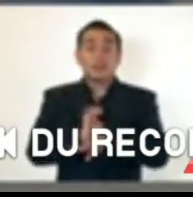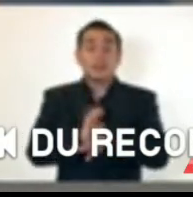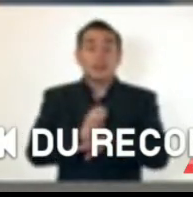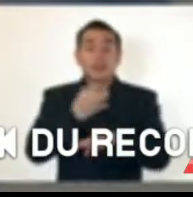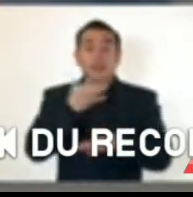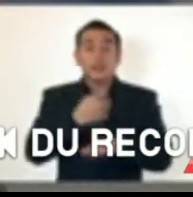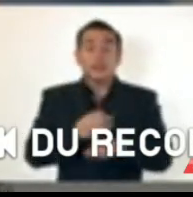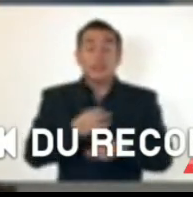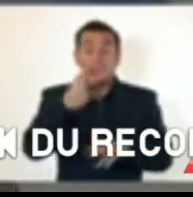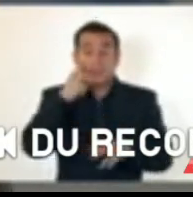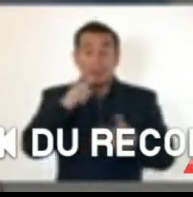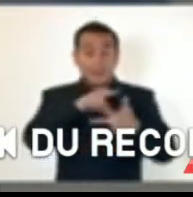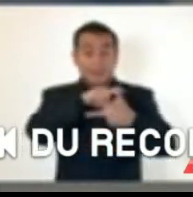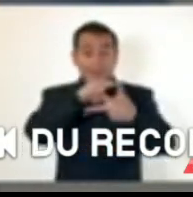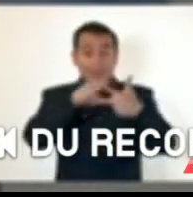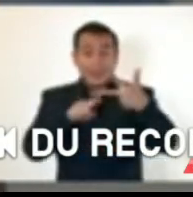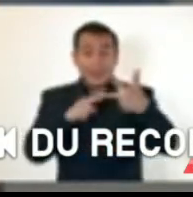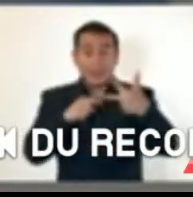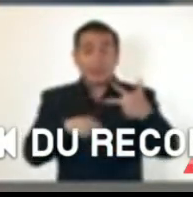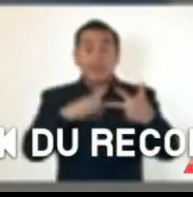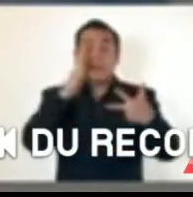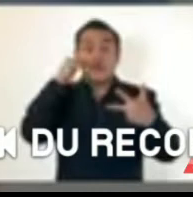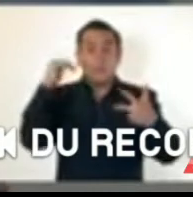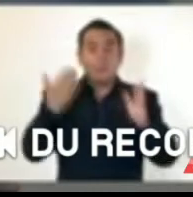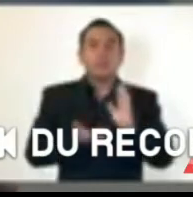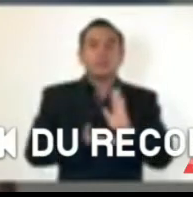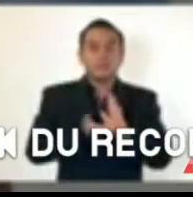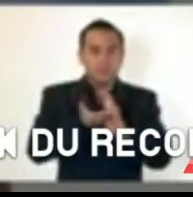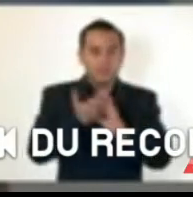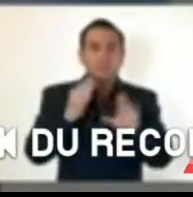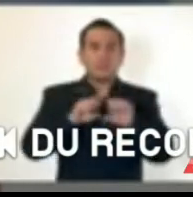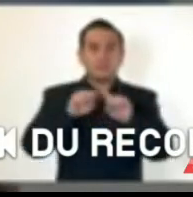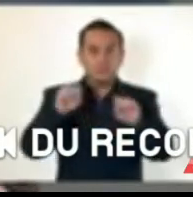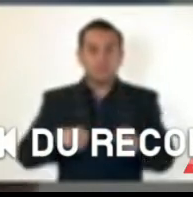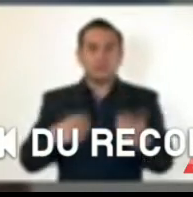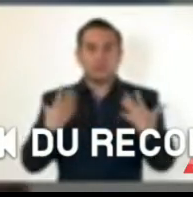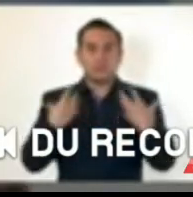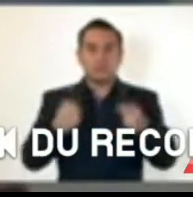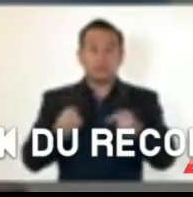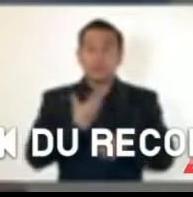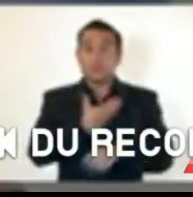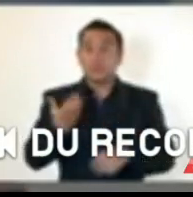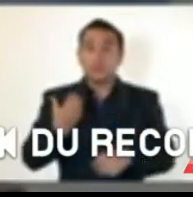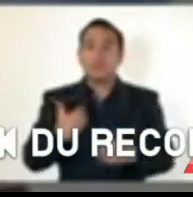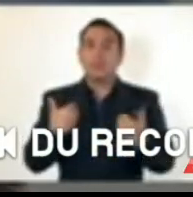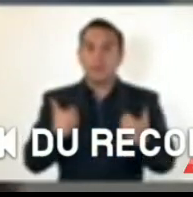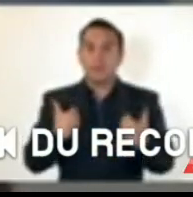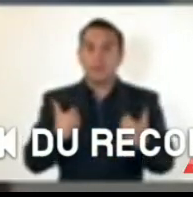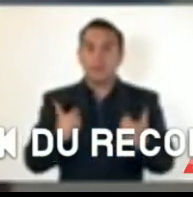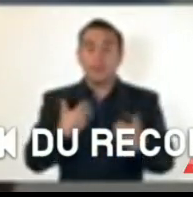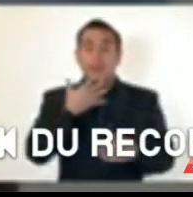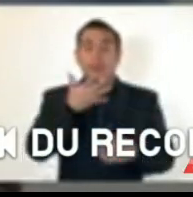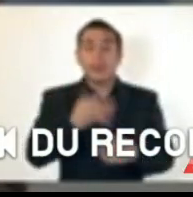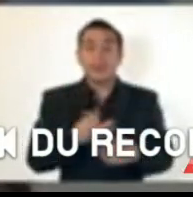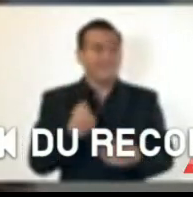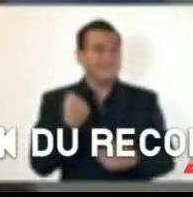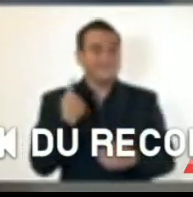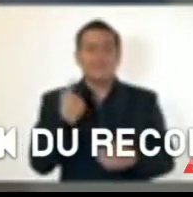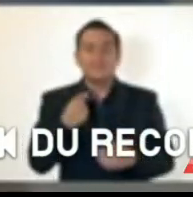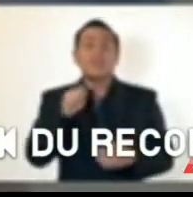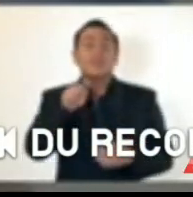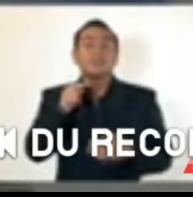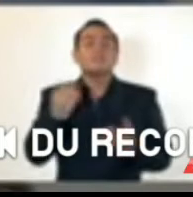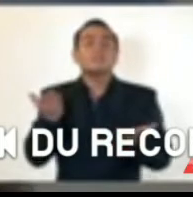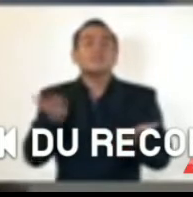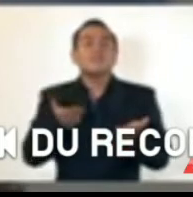mundo, pero he puesto 3 ejemplos en el mundo con sistemas de salud muy superiores al nuestro y con recursos muy superiores a los nuestros. Entonces, no entiendo qué hay que